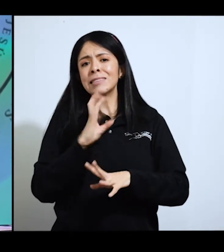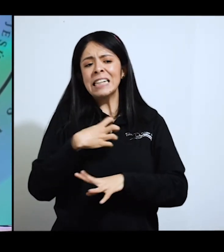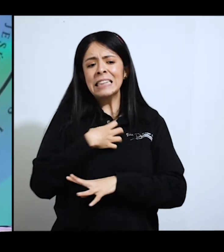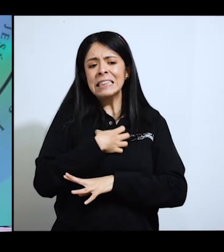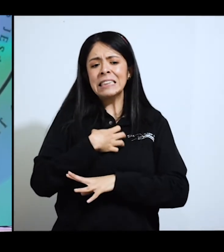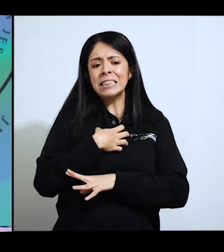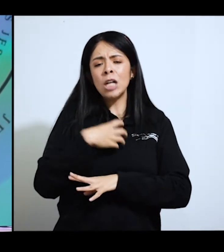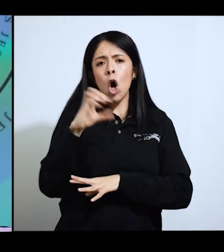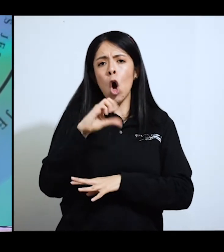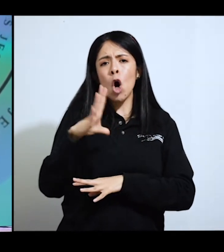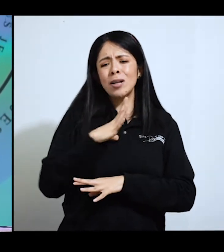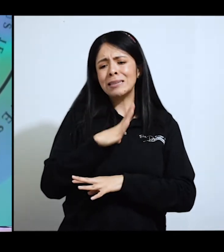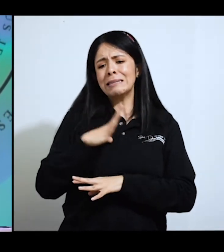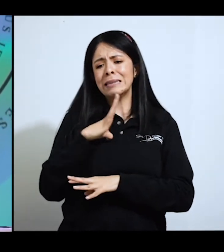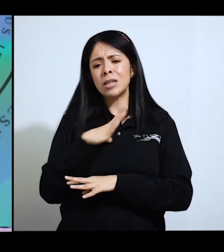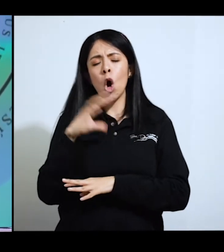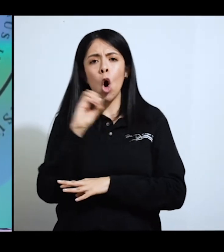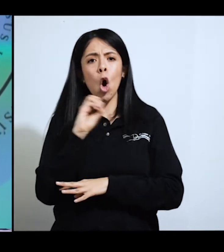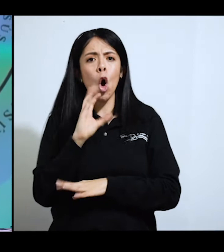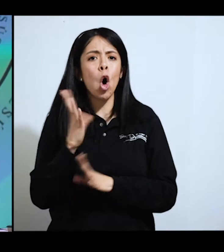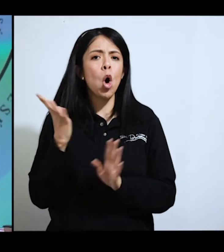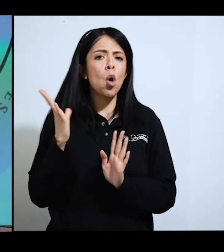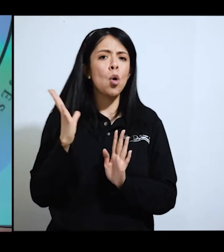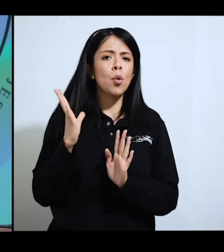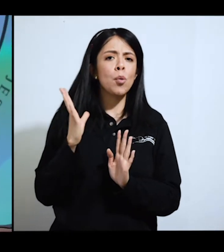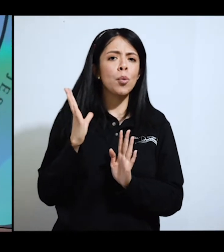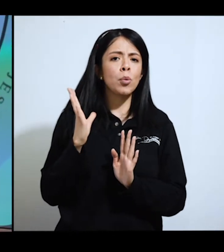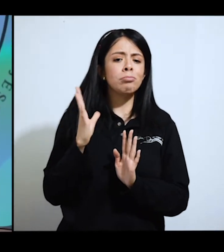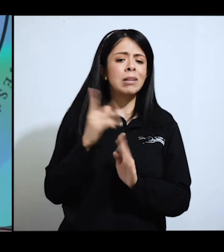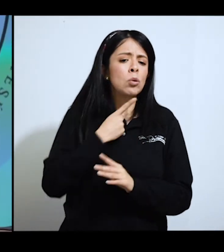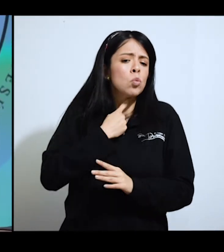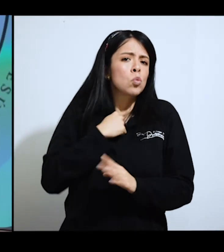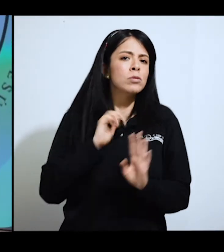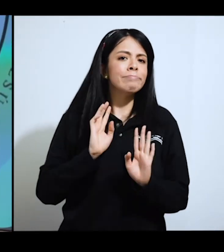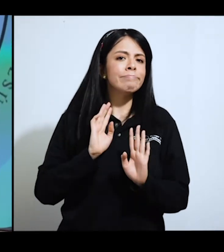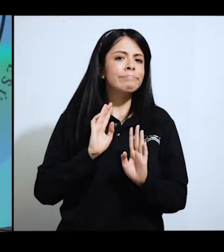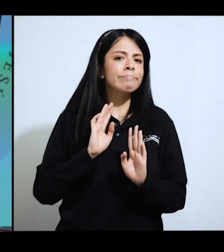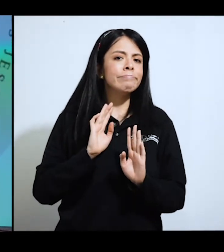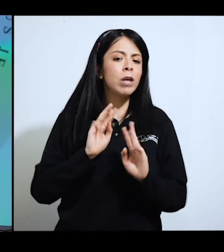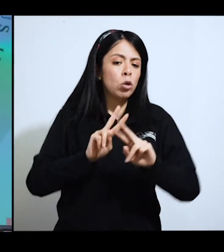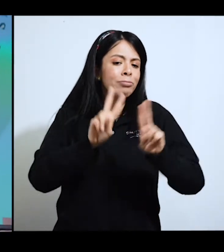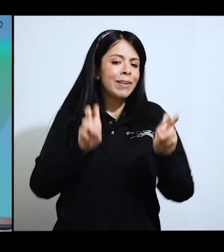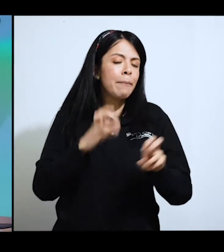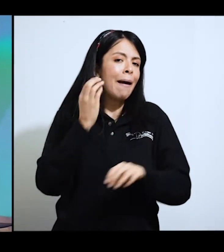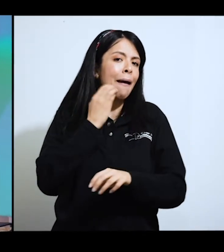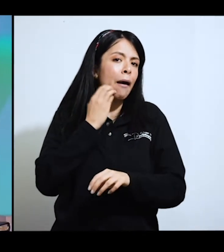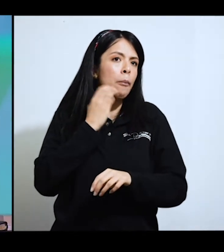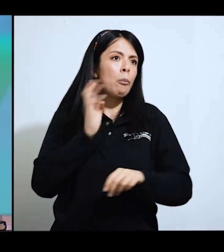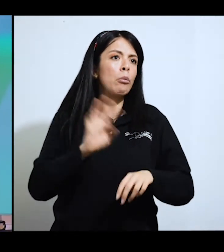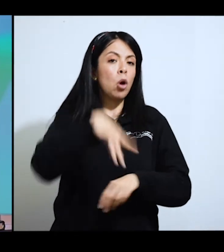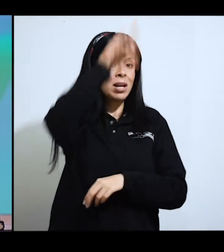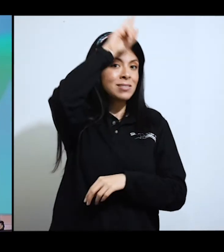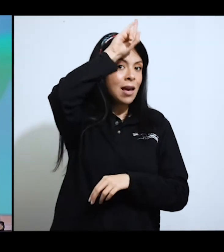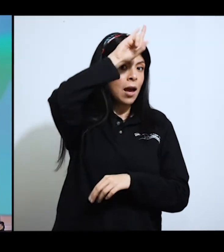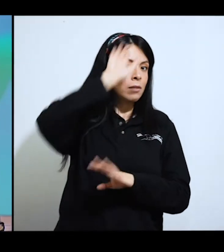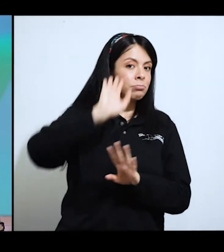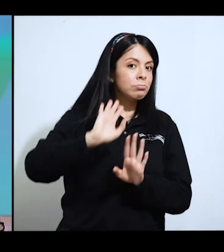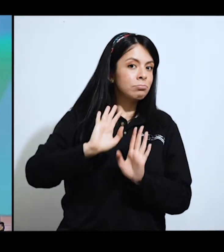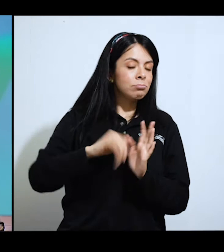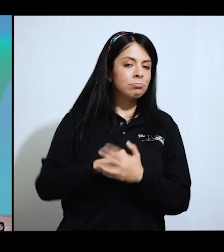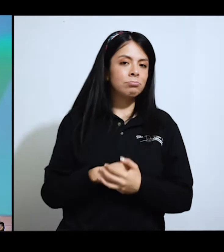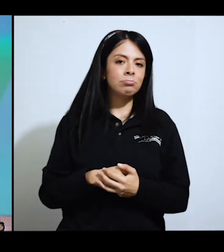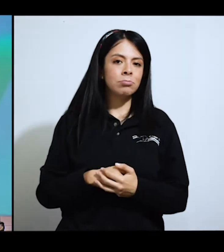son incómodos o que no nos gusta a todos. Y uno de esos temas es Satanás y los